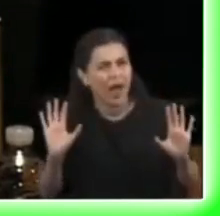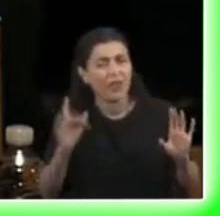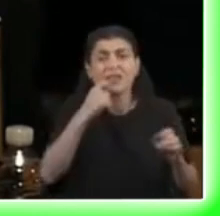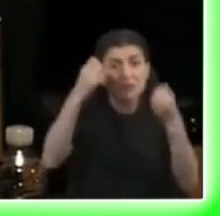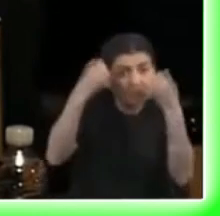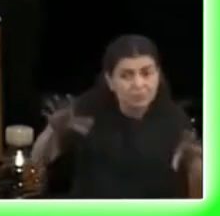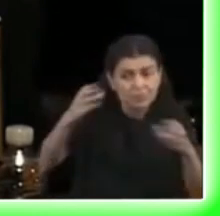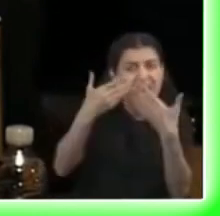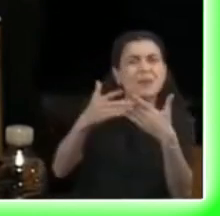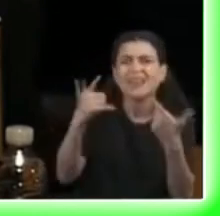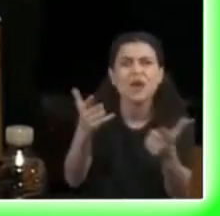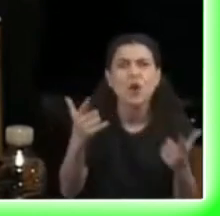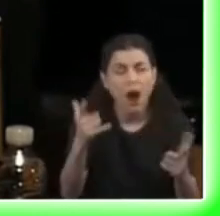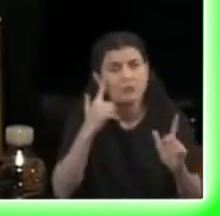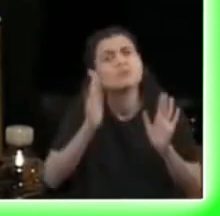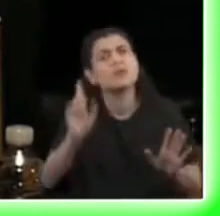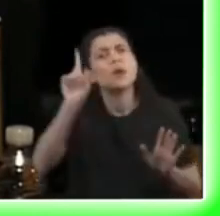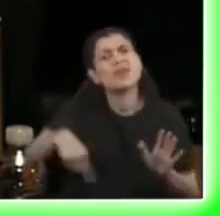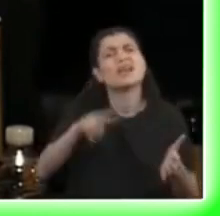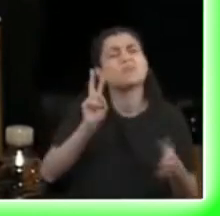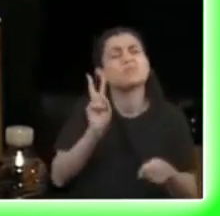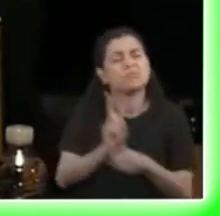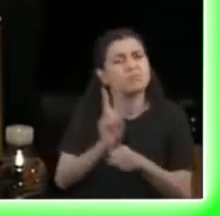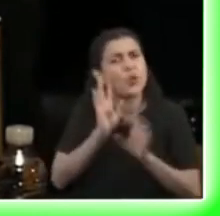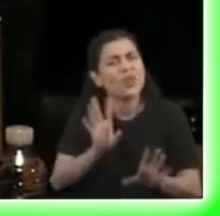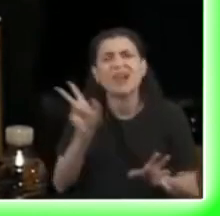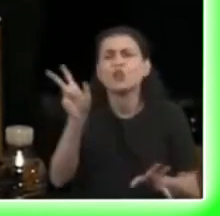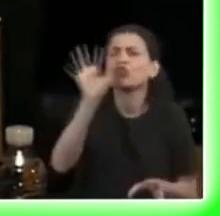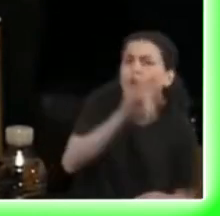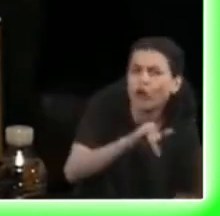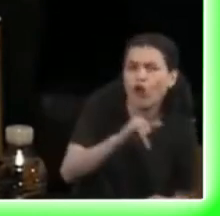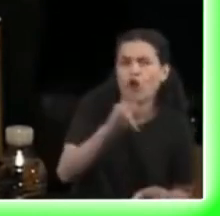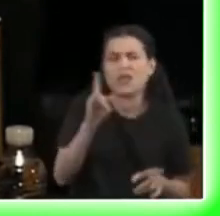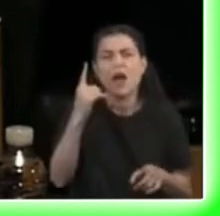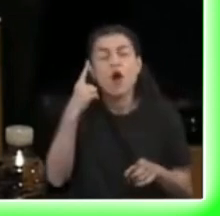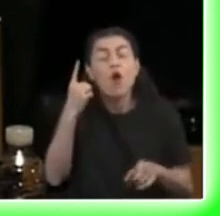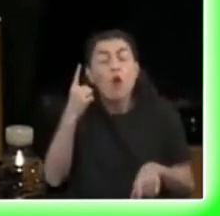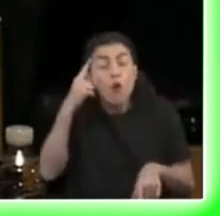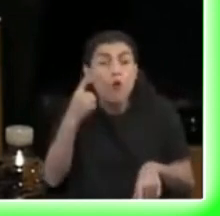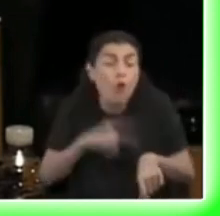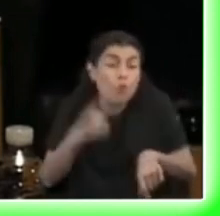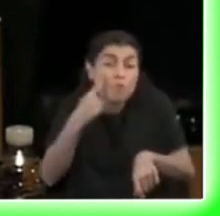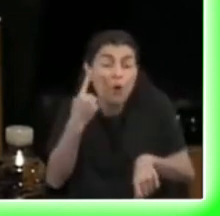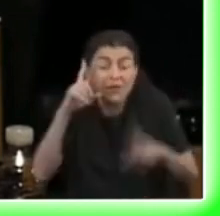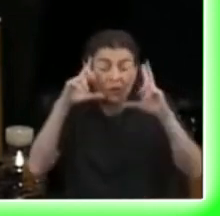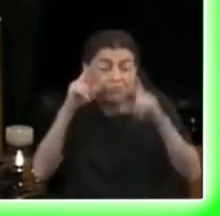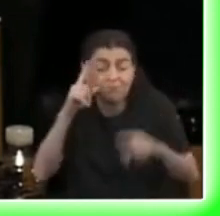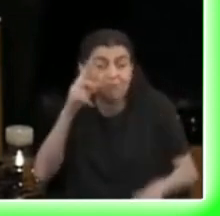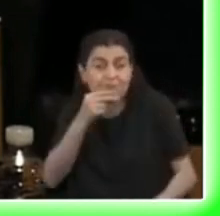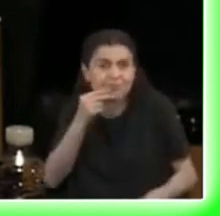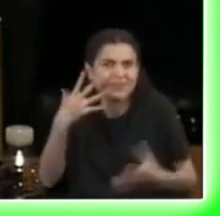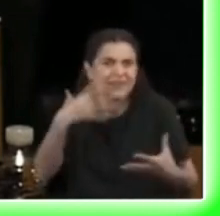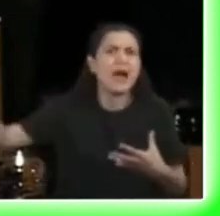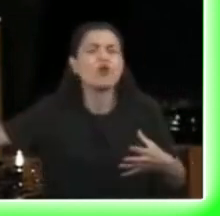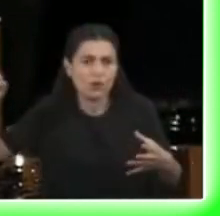ganársela, pelearla por ella y cuidarla todos los días, porque te descuidas un segundo y te la arrebatan, y una vez que te la roban no